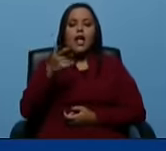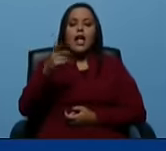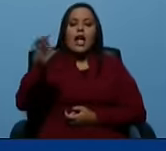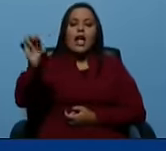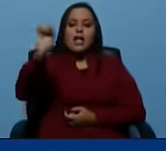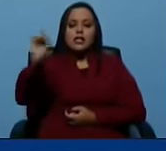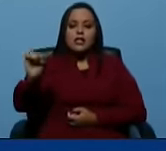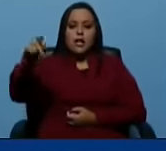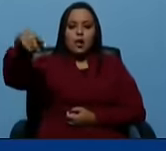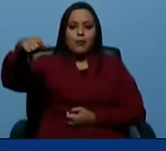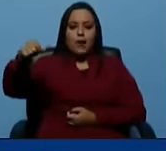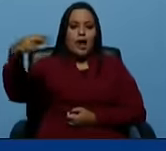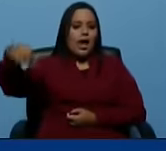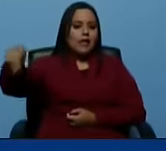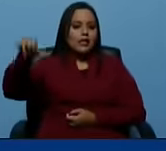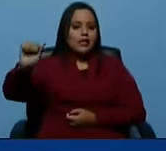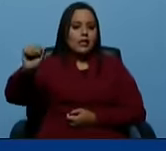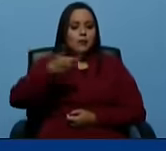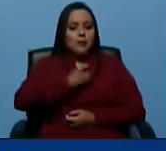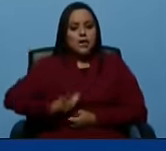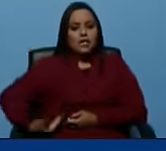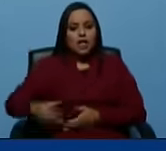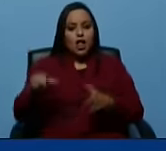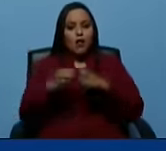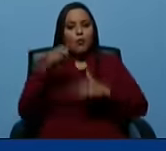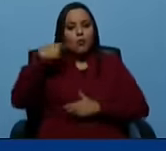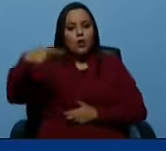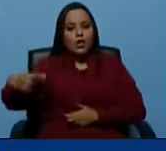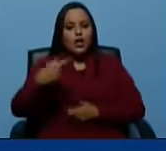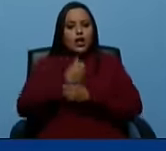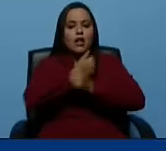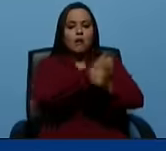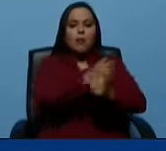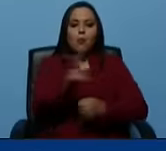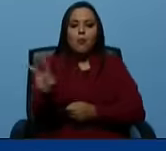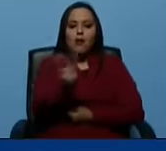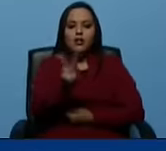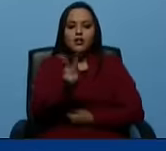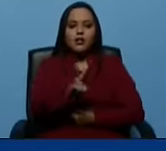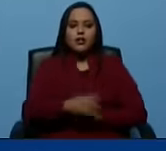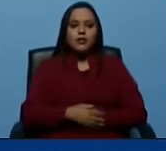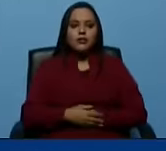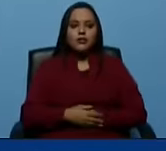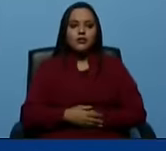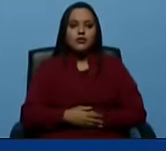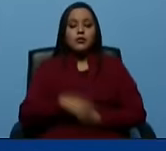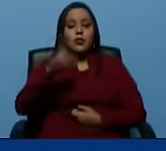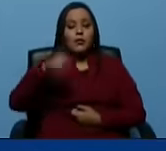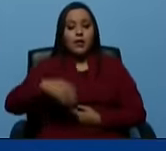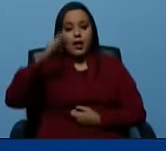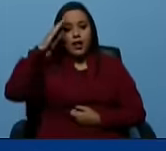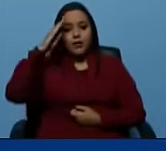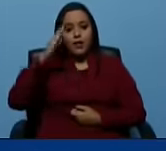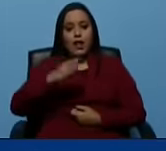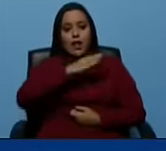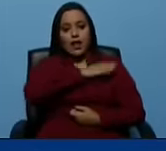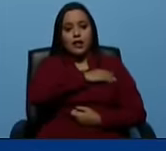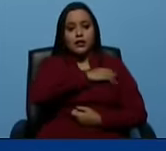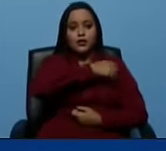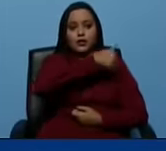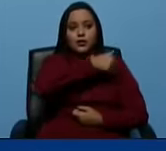presidente del Partido Enamórate Venezuela, y al capitán Ejército